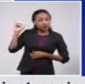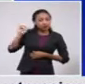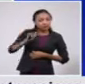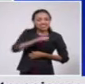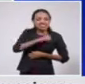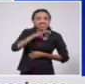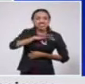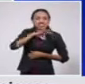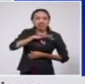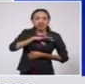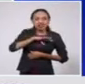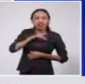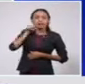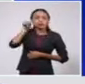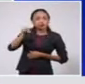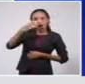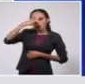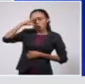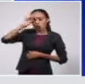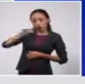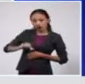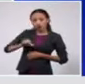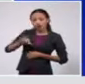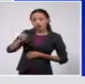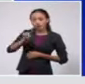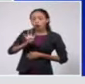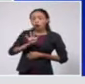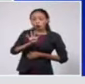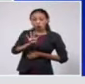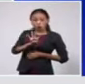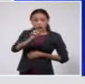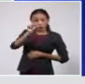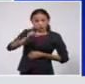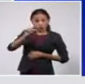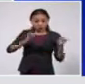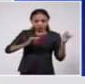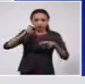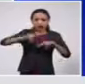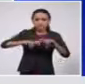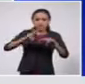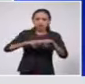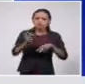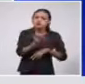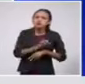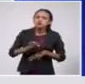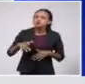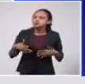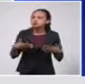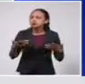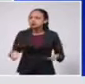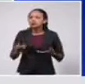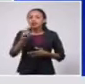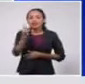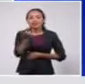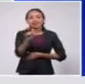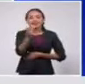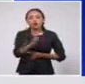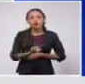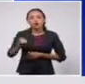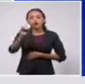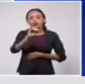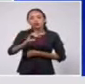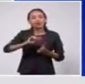viajero cubano. 4 en la provincia de La Habana, de los municipios 10 de octubre,